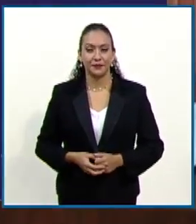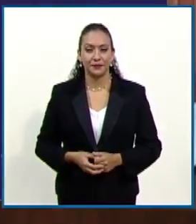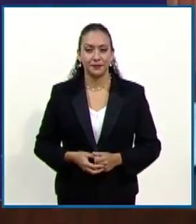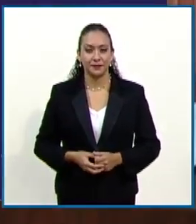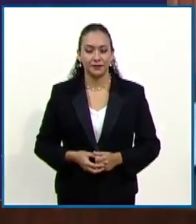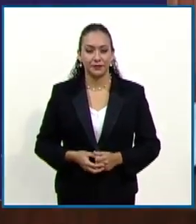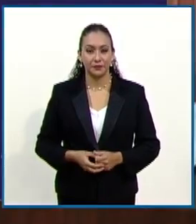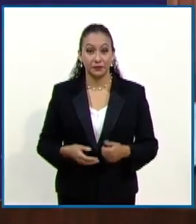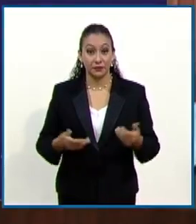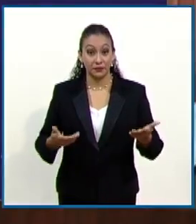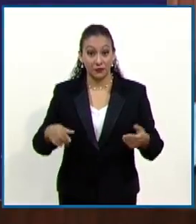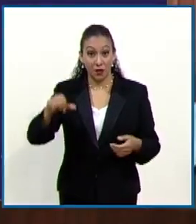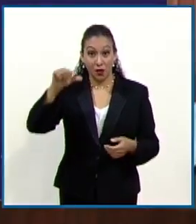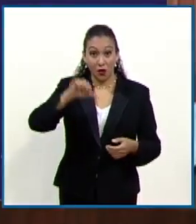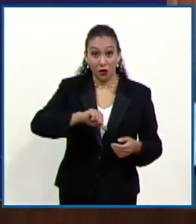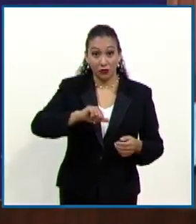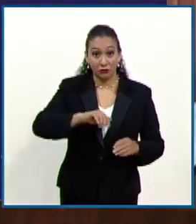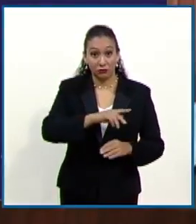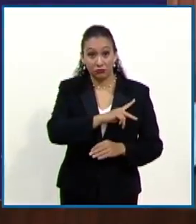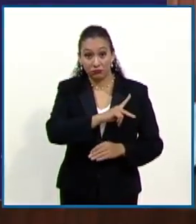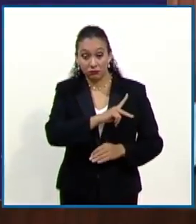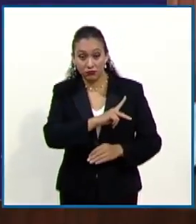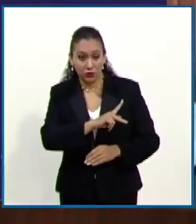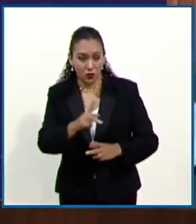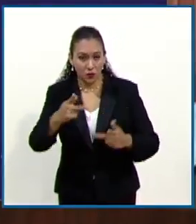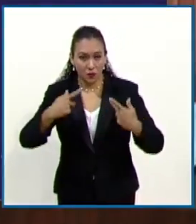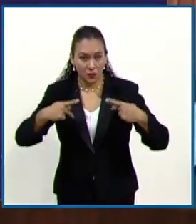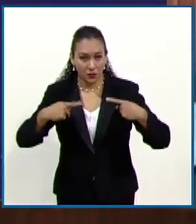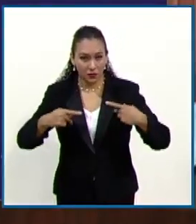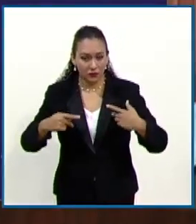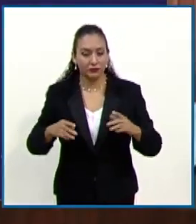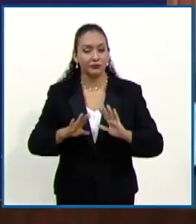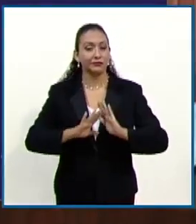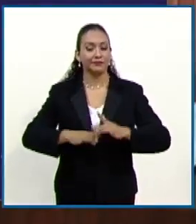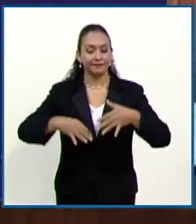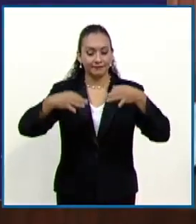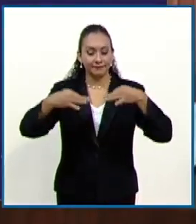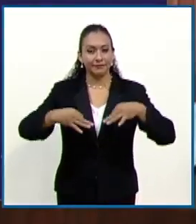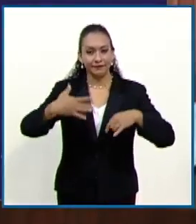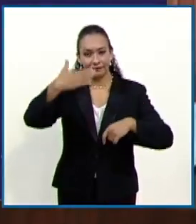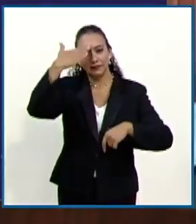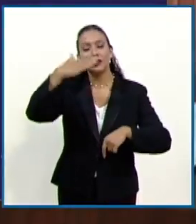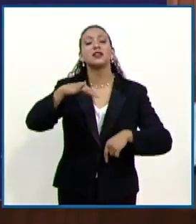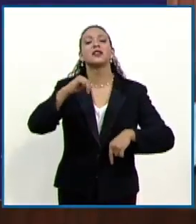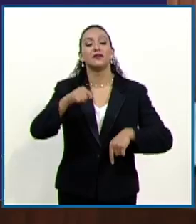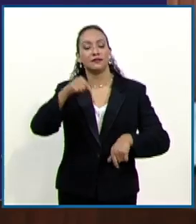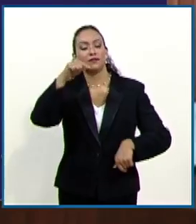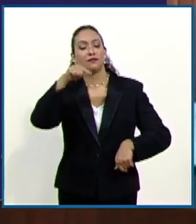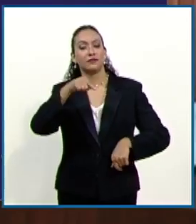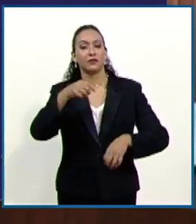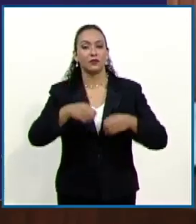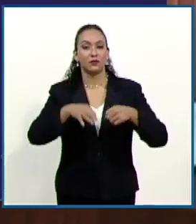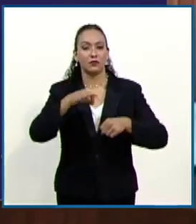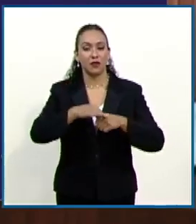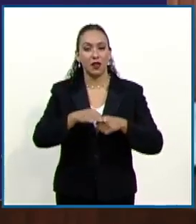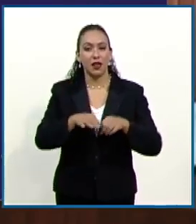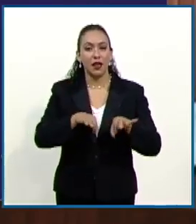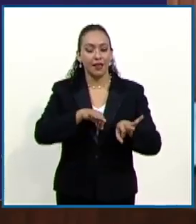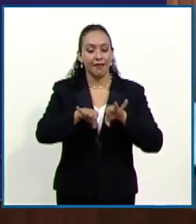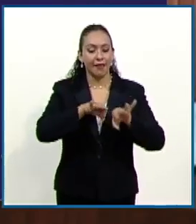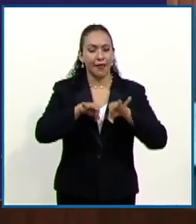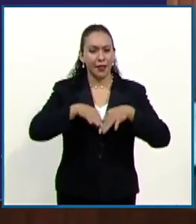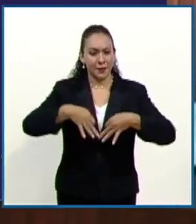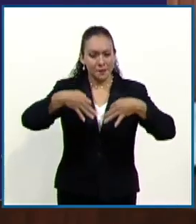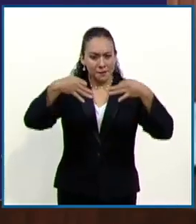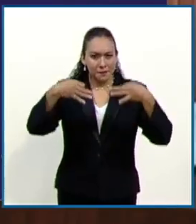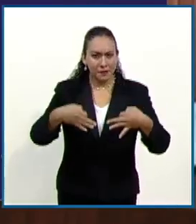Hoy, todas y todos podemos tener la confianza de que las autoridades